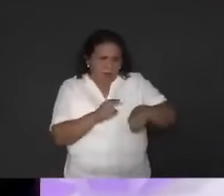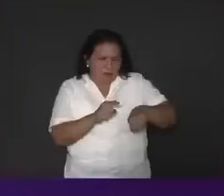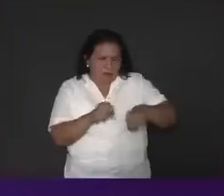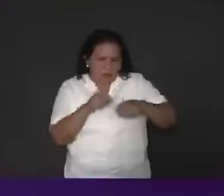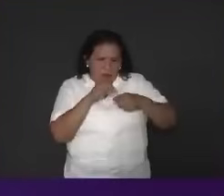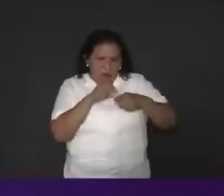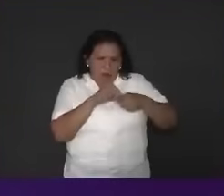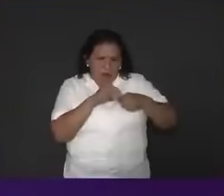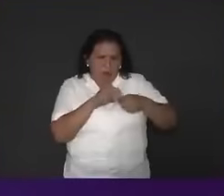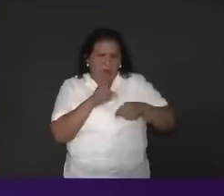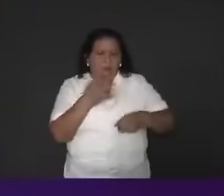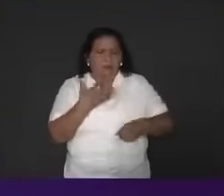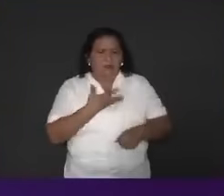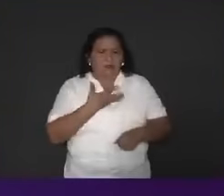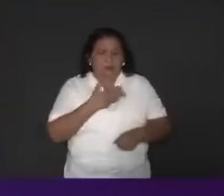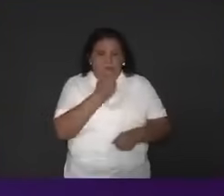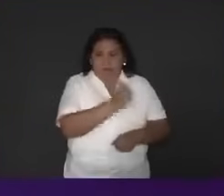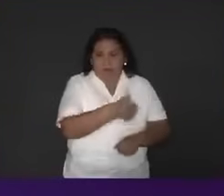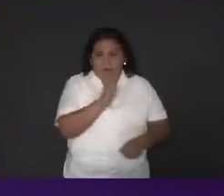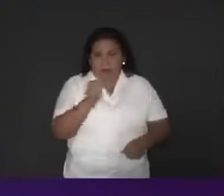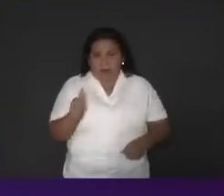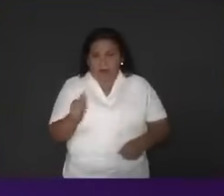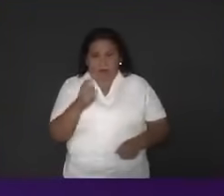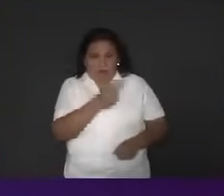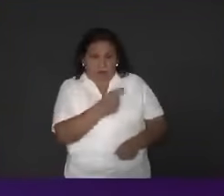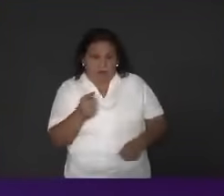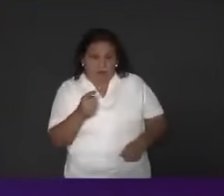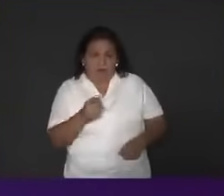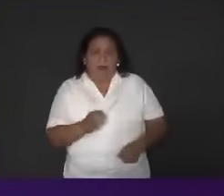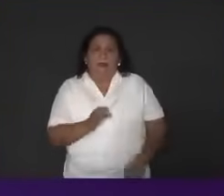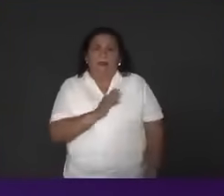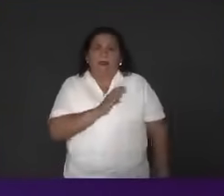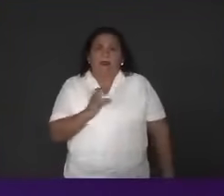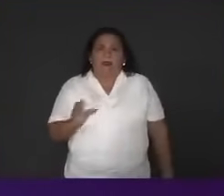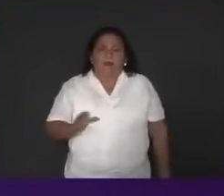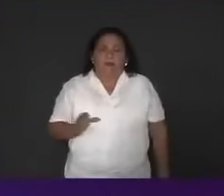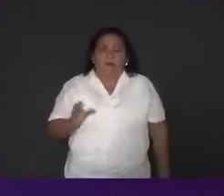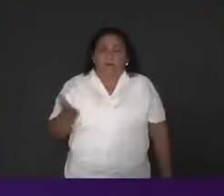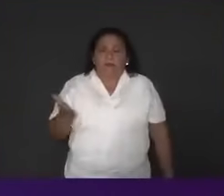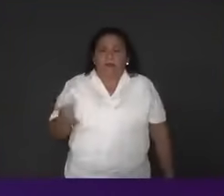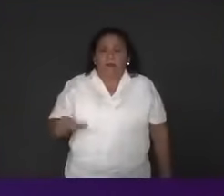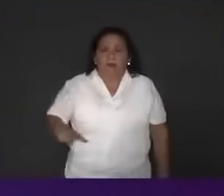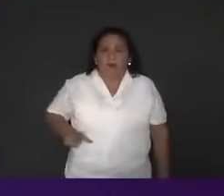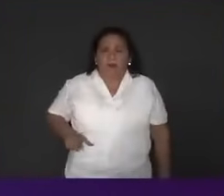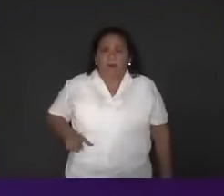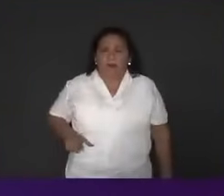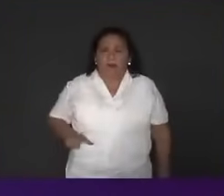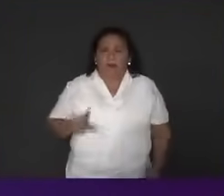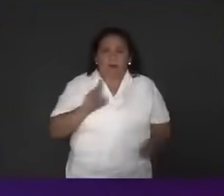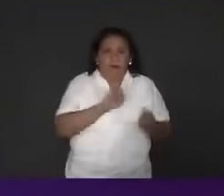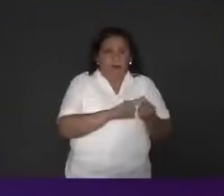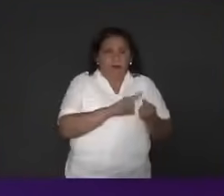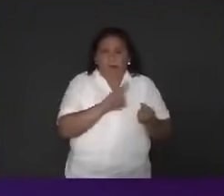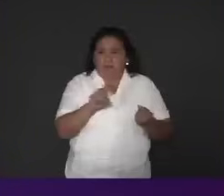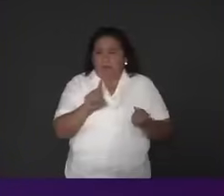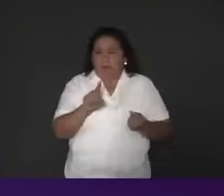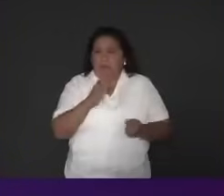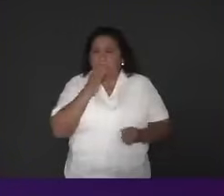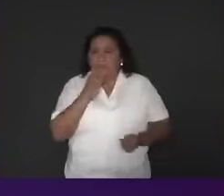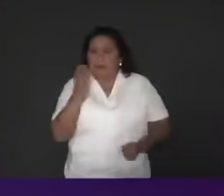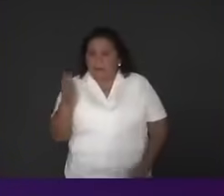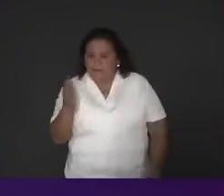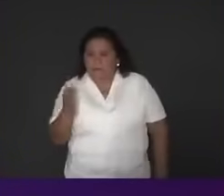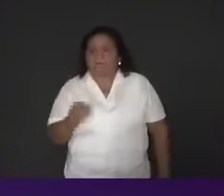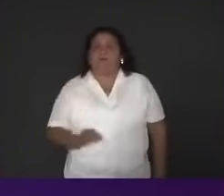observar la cantidad de tiempo que tiene cada uno de los candidatos a la gubernatura del estado. ¿Alguien más quiere hacer uso de la palabra? Candidata Vida Gómez,